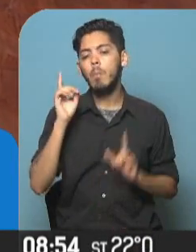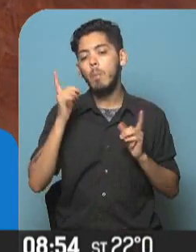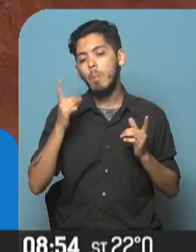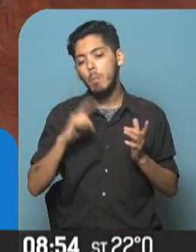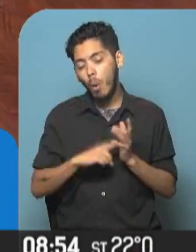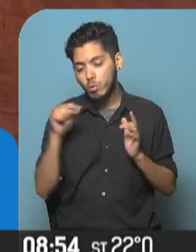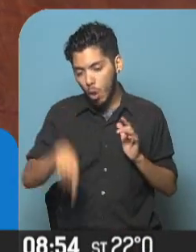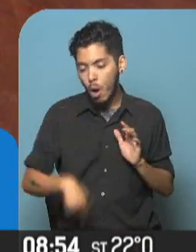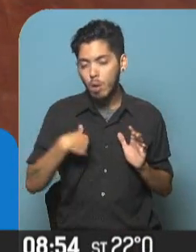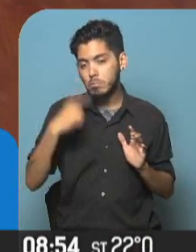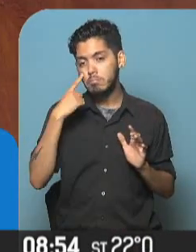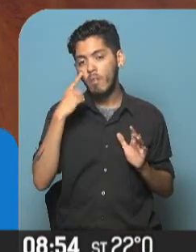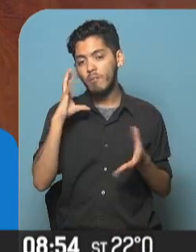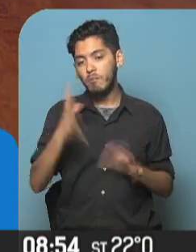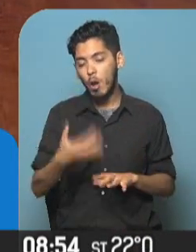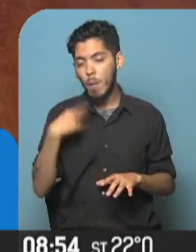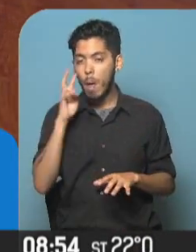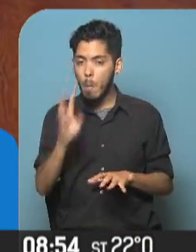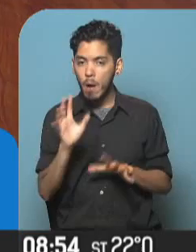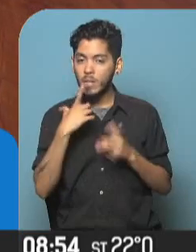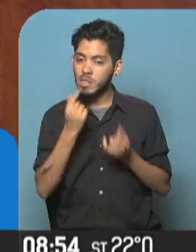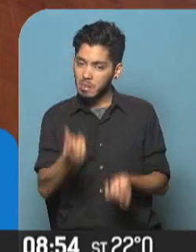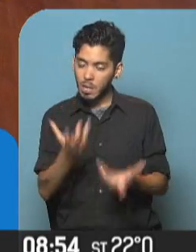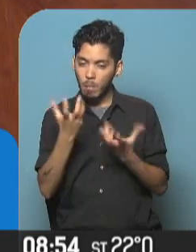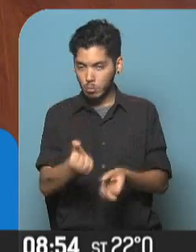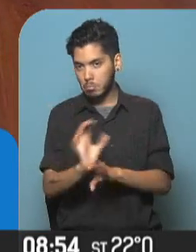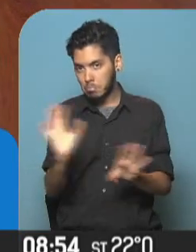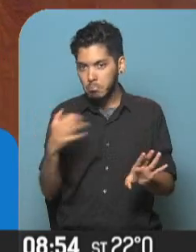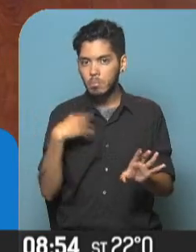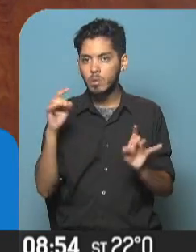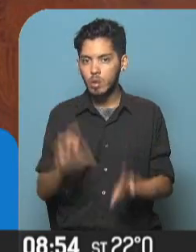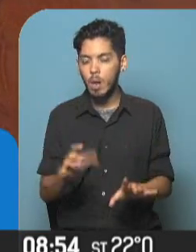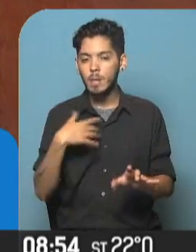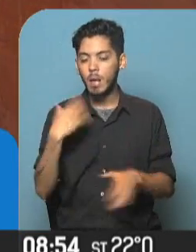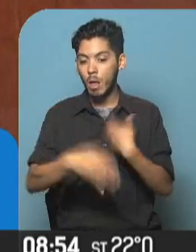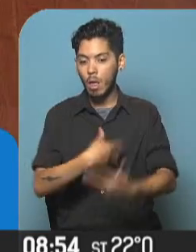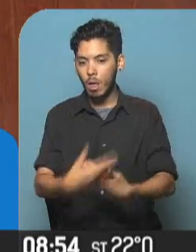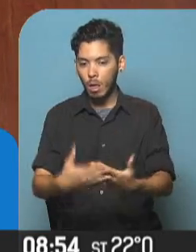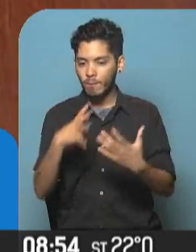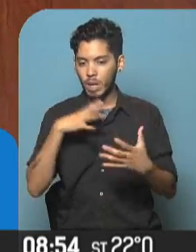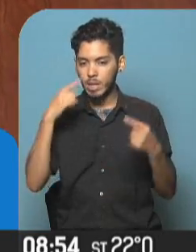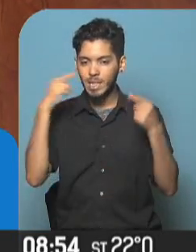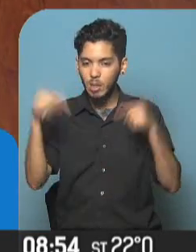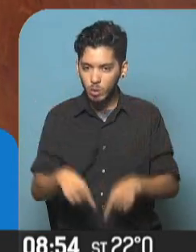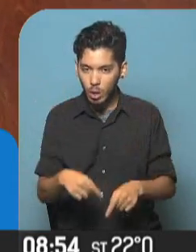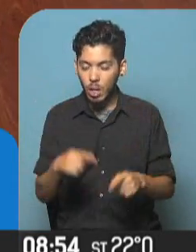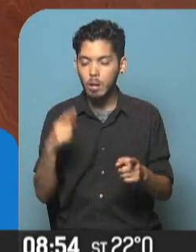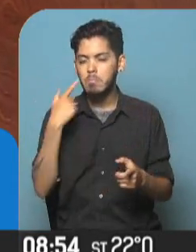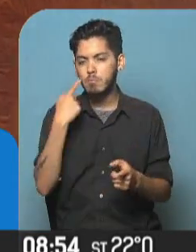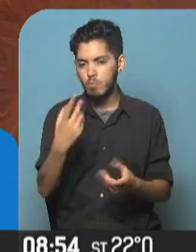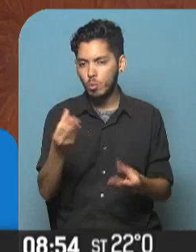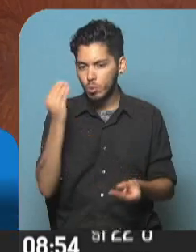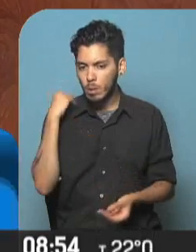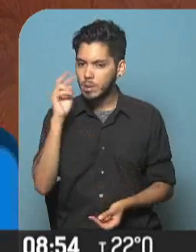crítica en el sentido de acelerar la marcha de la institucionalidad que se ve en muchos aspectos de la vida política no